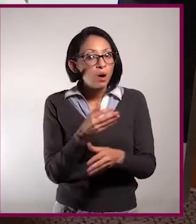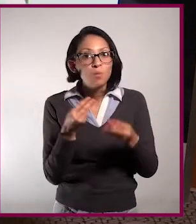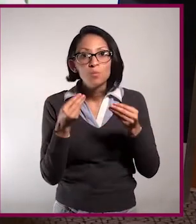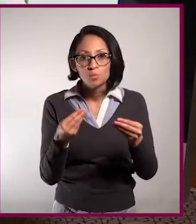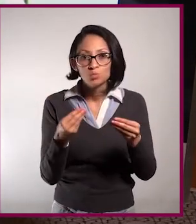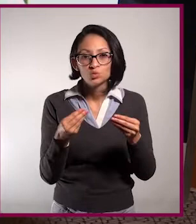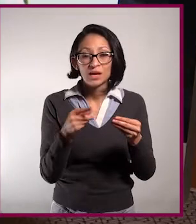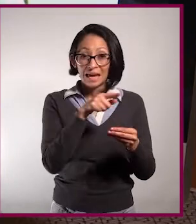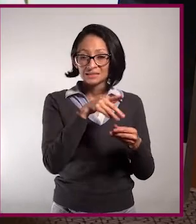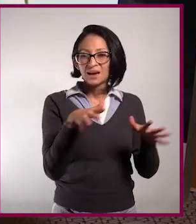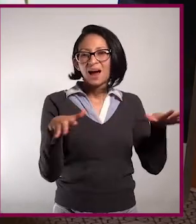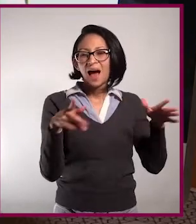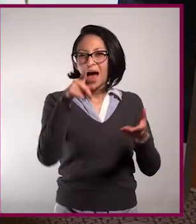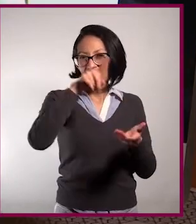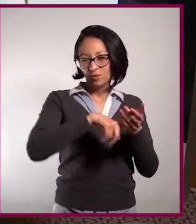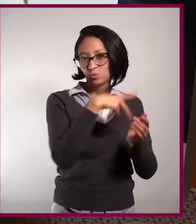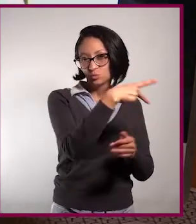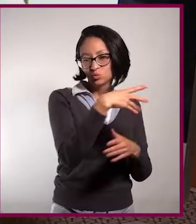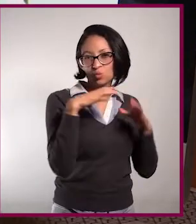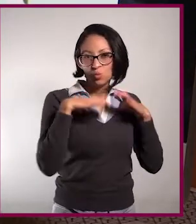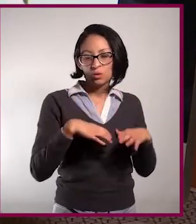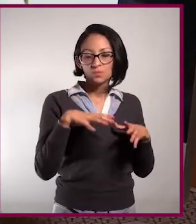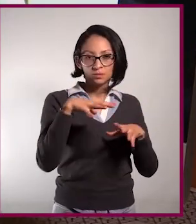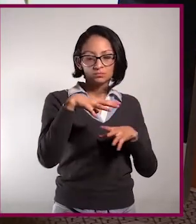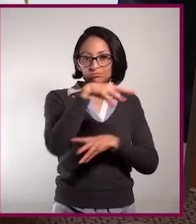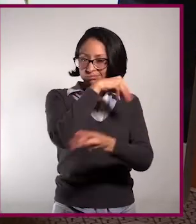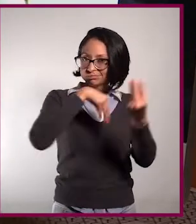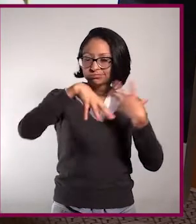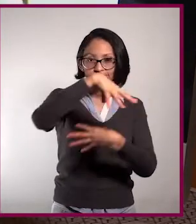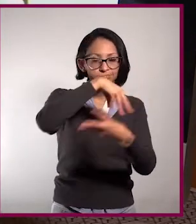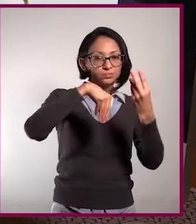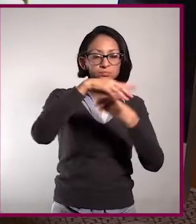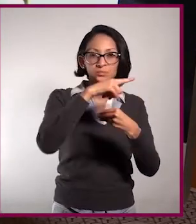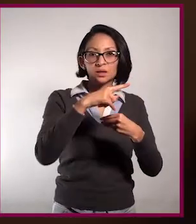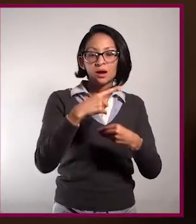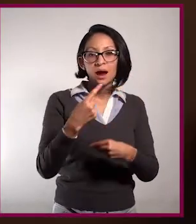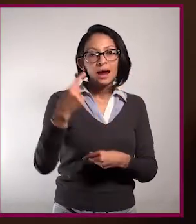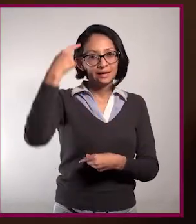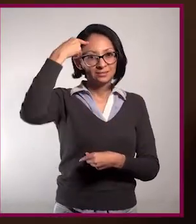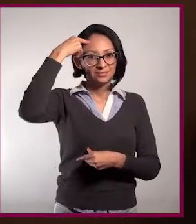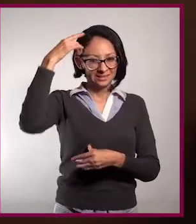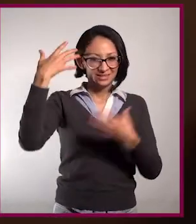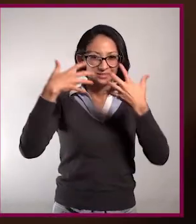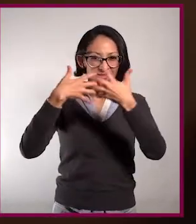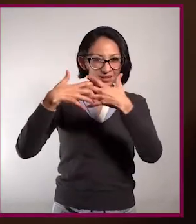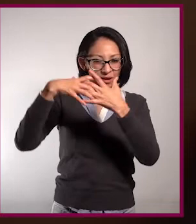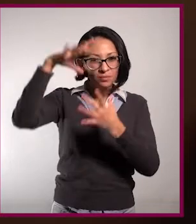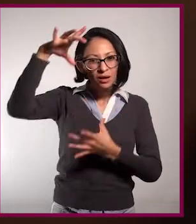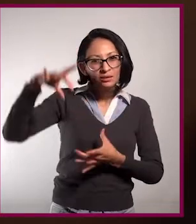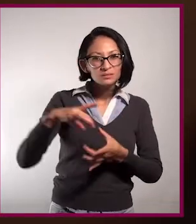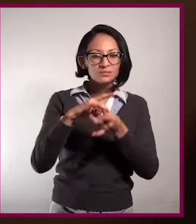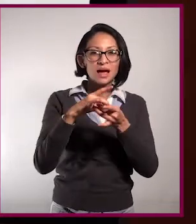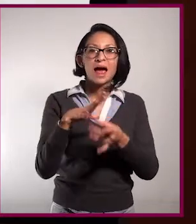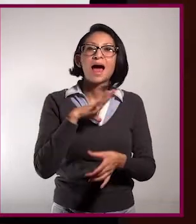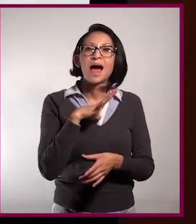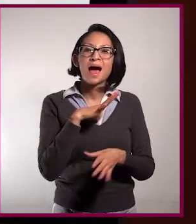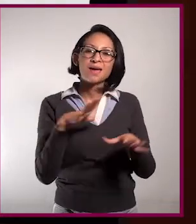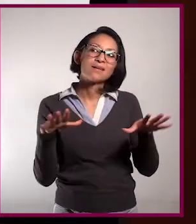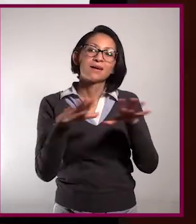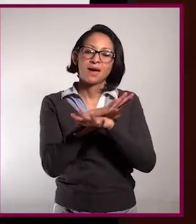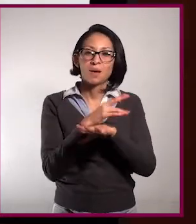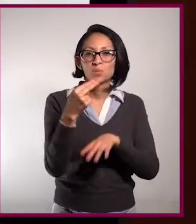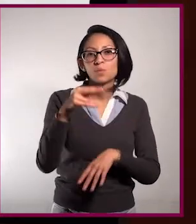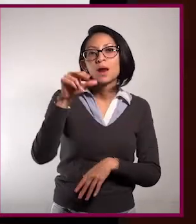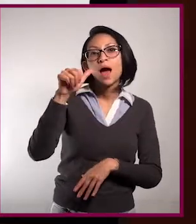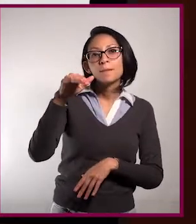peso, entonces esta pulsatilidad de hormonas que existe a nivel cerebral y que marca el reloj y que dictamina los ciclos menstruales se frena. Presentan algo